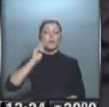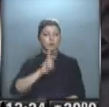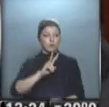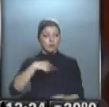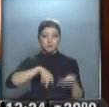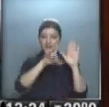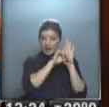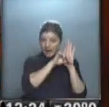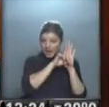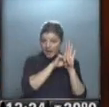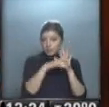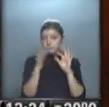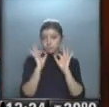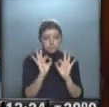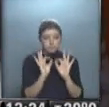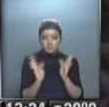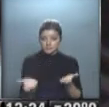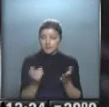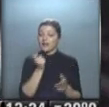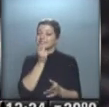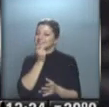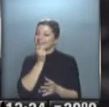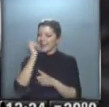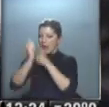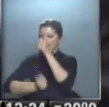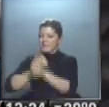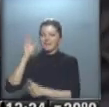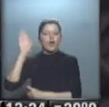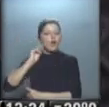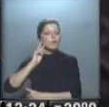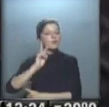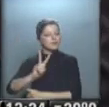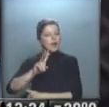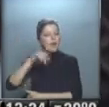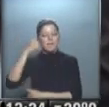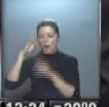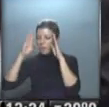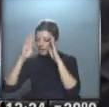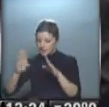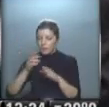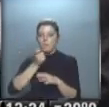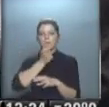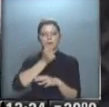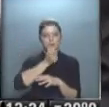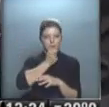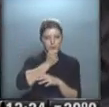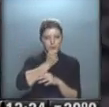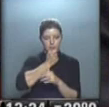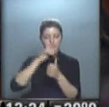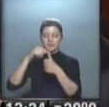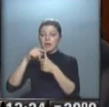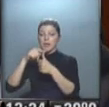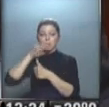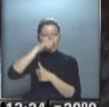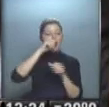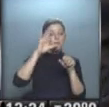alcanza. Ahora, si ahora alguien quiere tener una empresa de comunicación audiovisual en la Argentina para otros objetivos, si uno quiere tener una empresa para